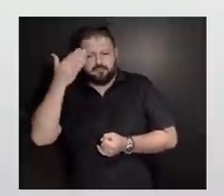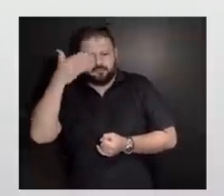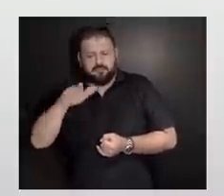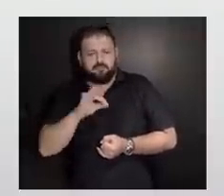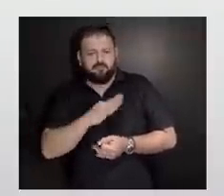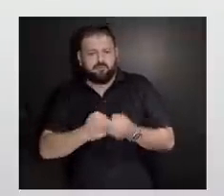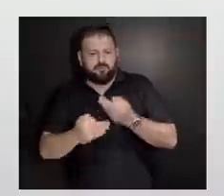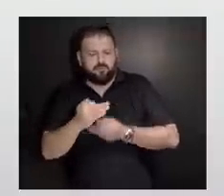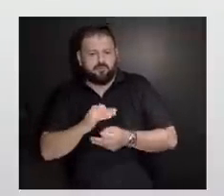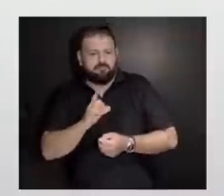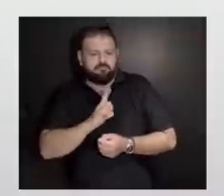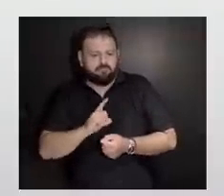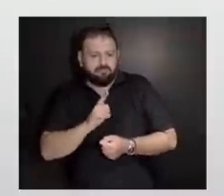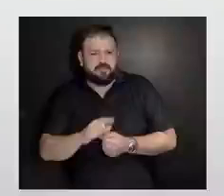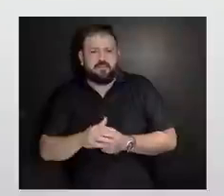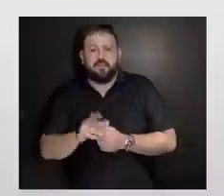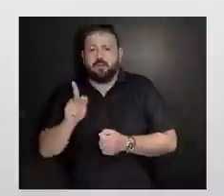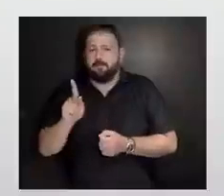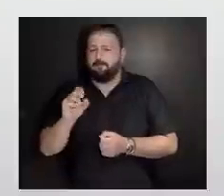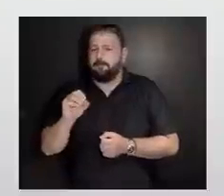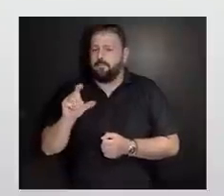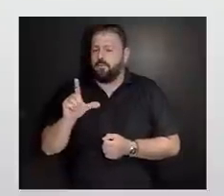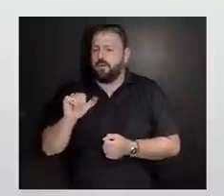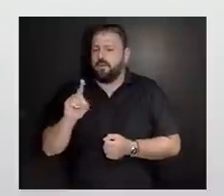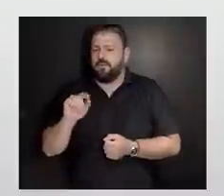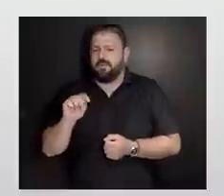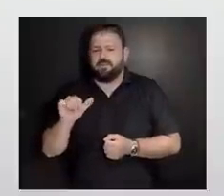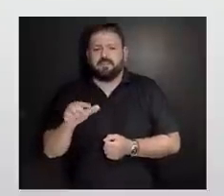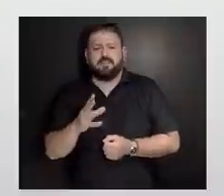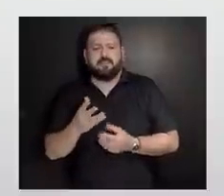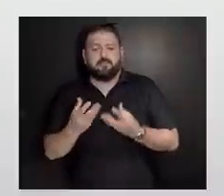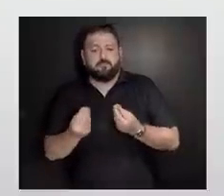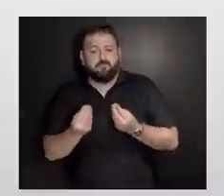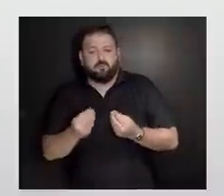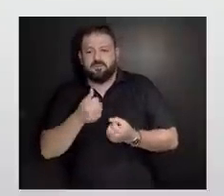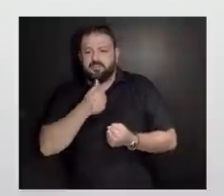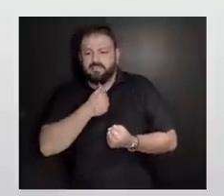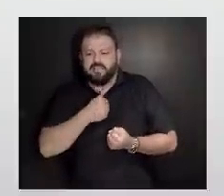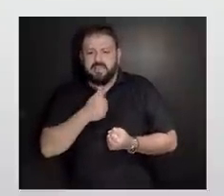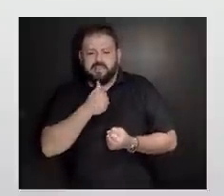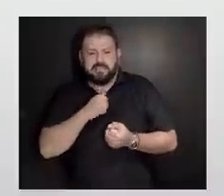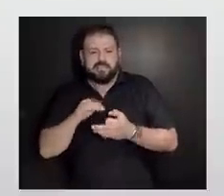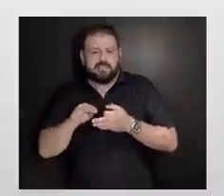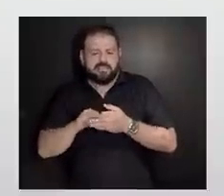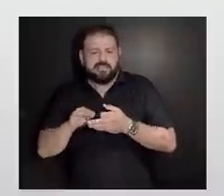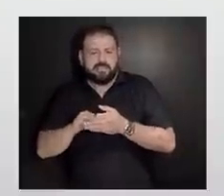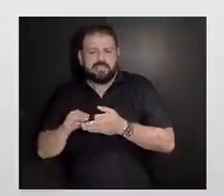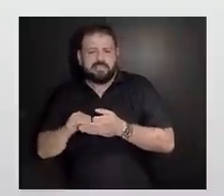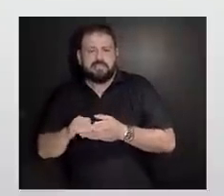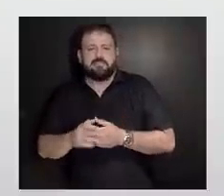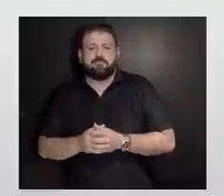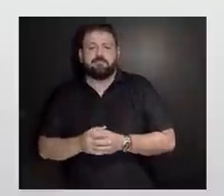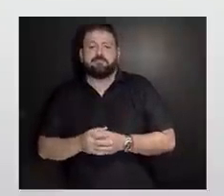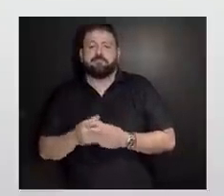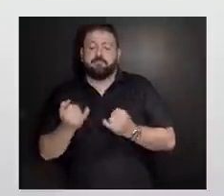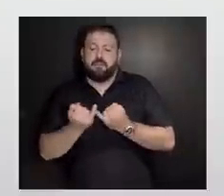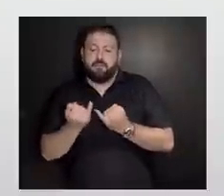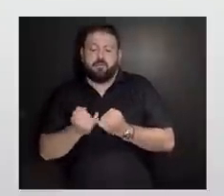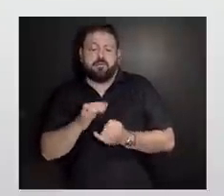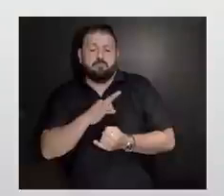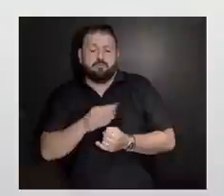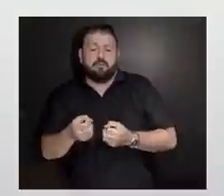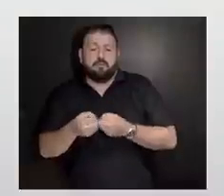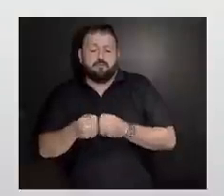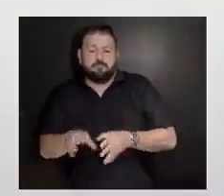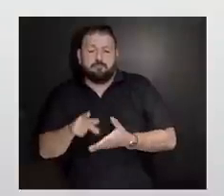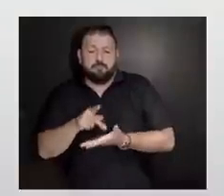orina, polidipsia, que es el tener bastante sed, como esa sed excesiva, y bueno, la pérdida de peso que puede ser